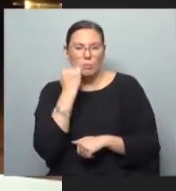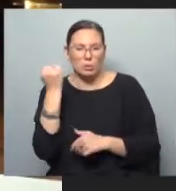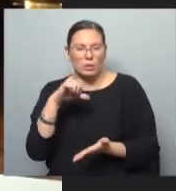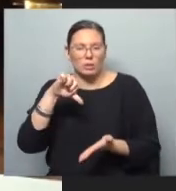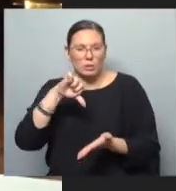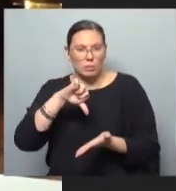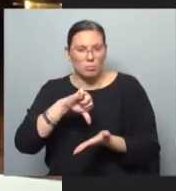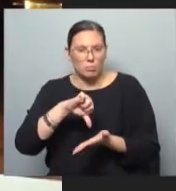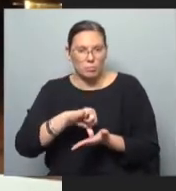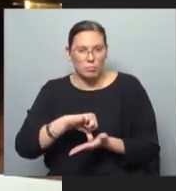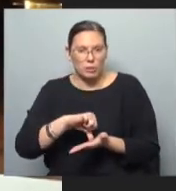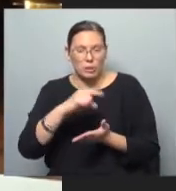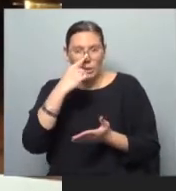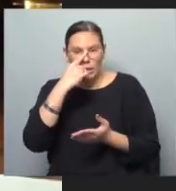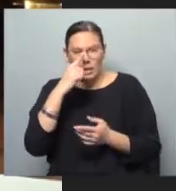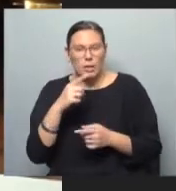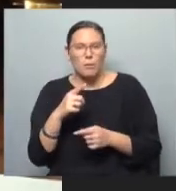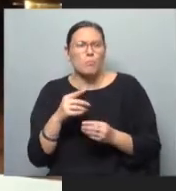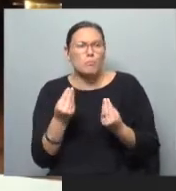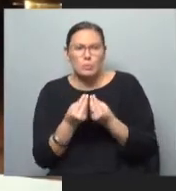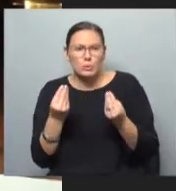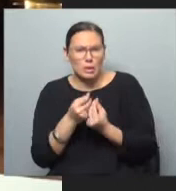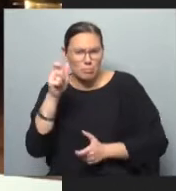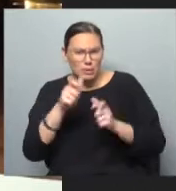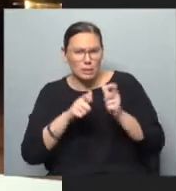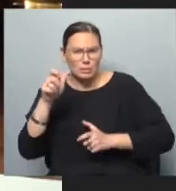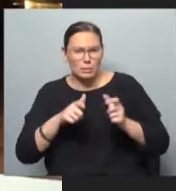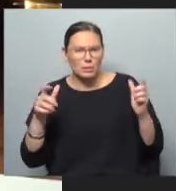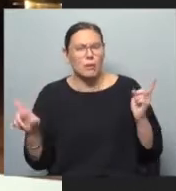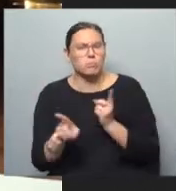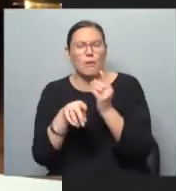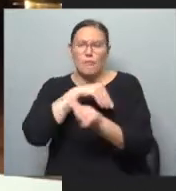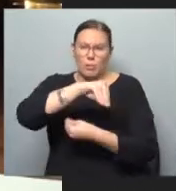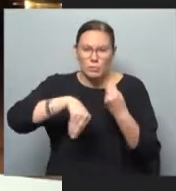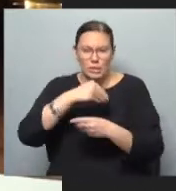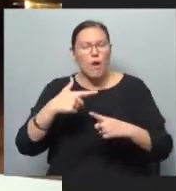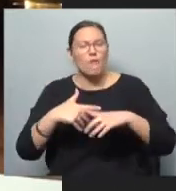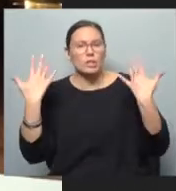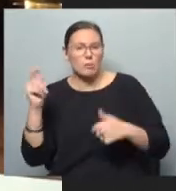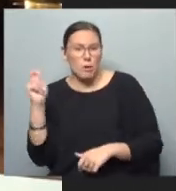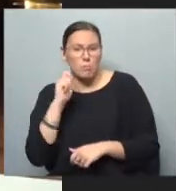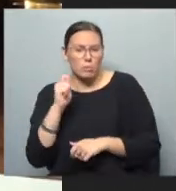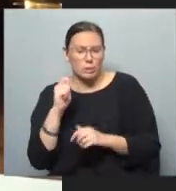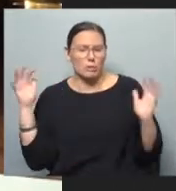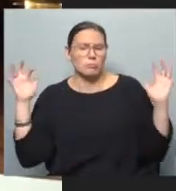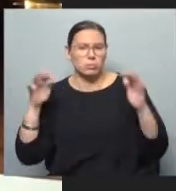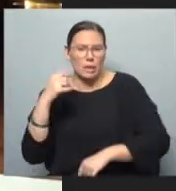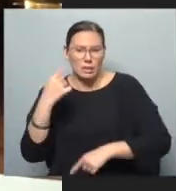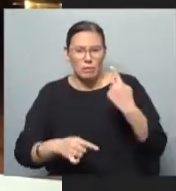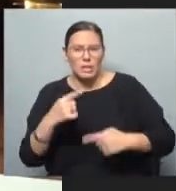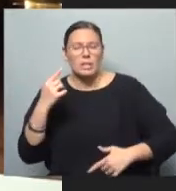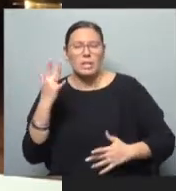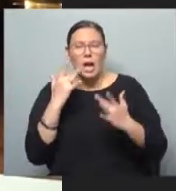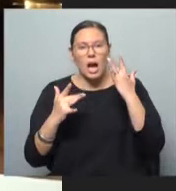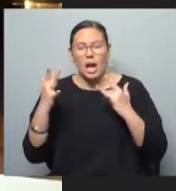poblado del mundo. Mueve a cientos de miles de personas que se encuentran con sus familias o festivales que hay públicos con diferentes artes